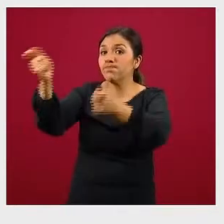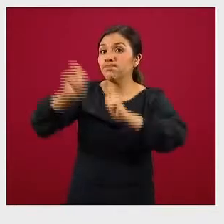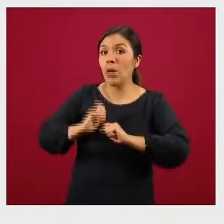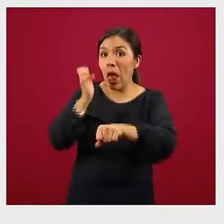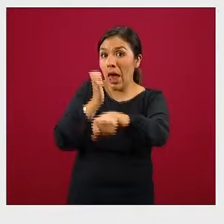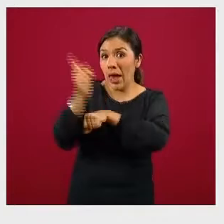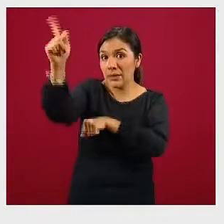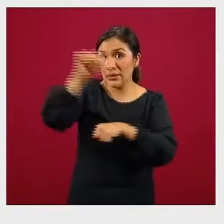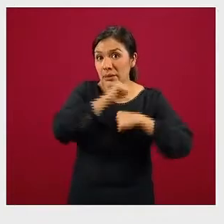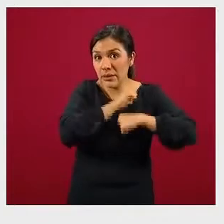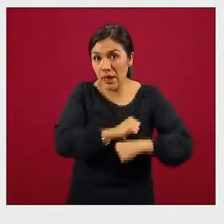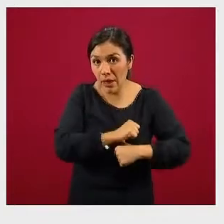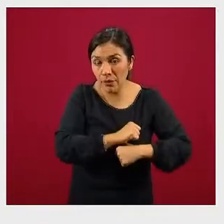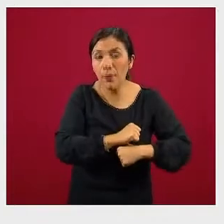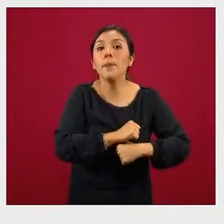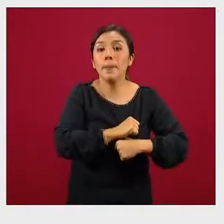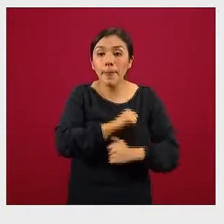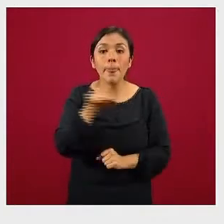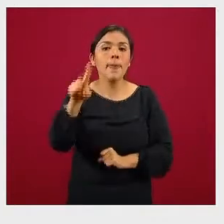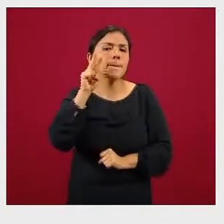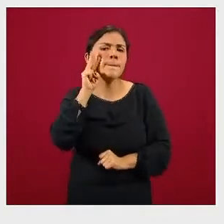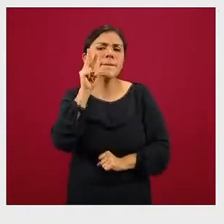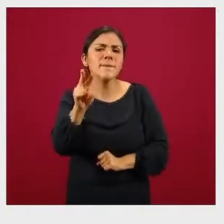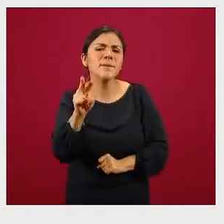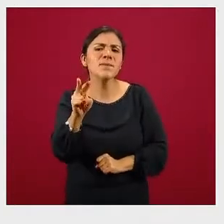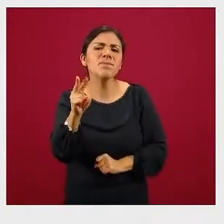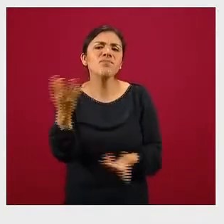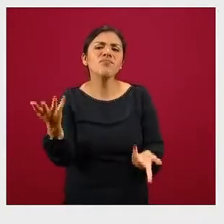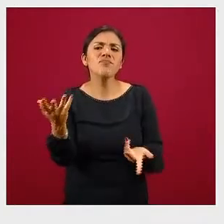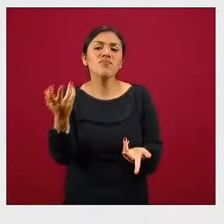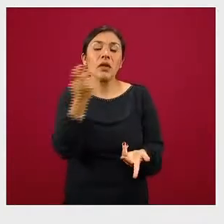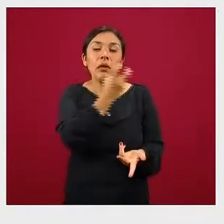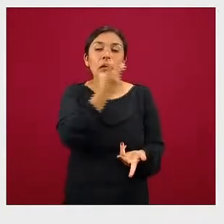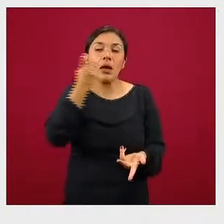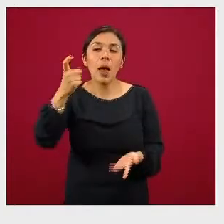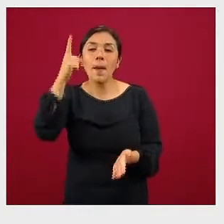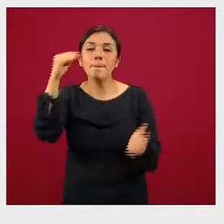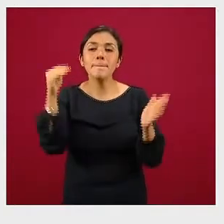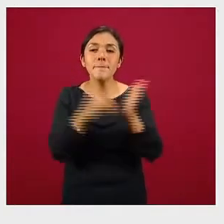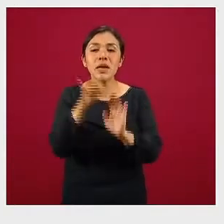entidad federativa, y lo que vemos es que de estos